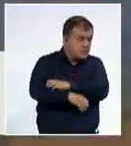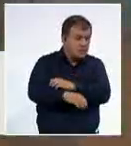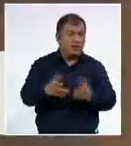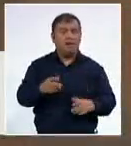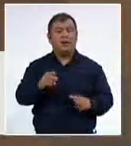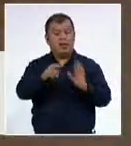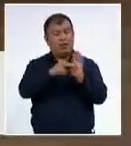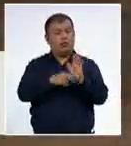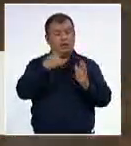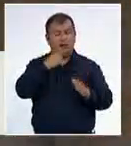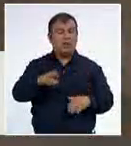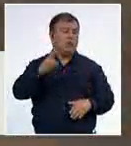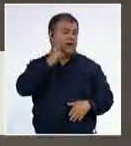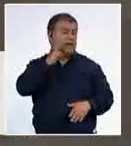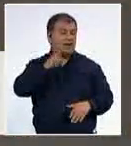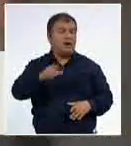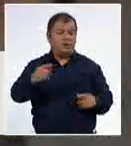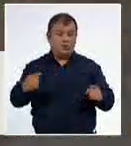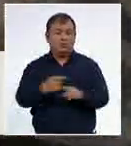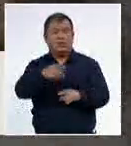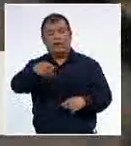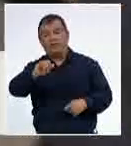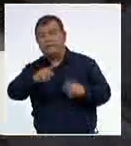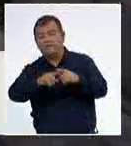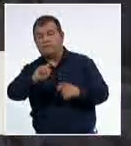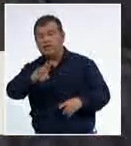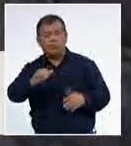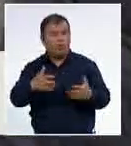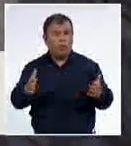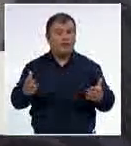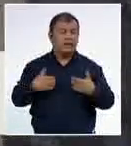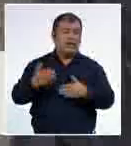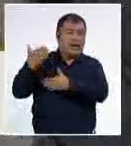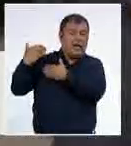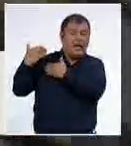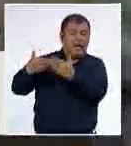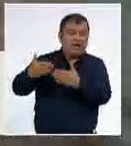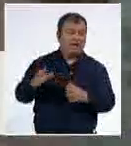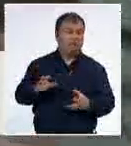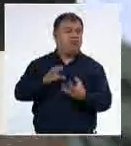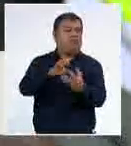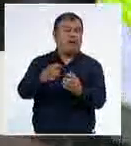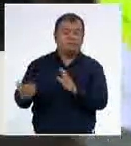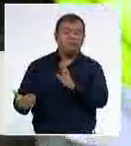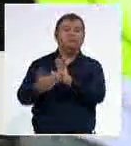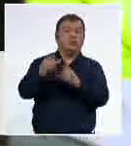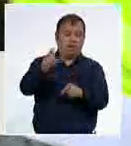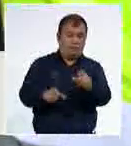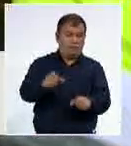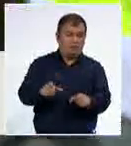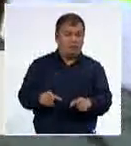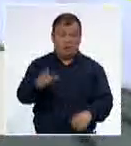norma considera como raza peligrosa al cruce con pitbull o perros que tengan antecedentes de agresividad contra las personas. Que